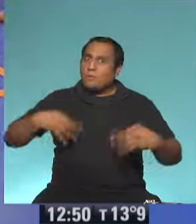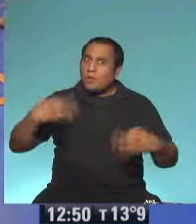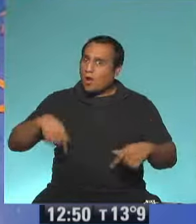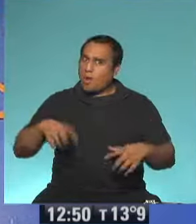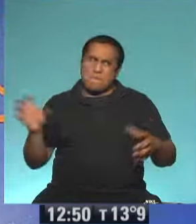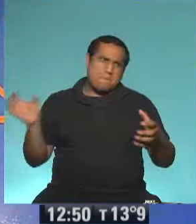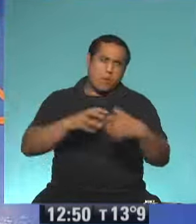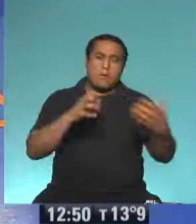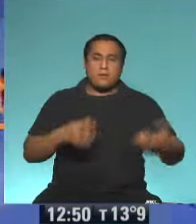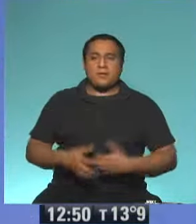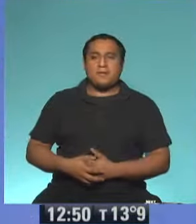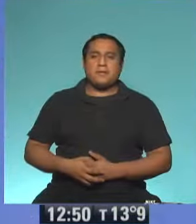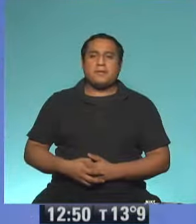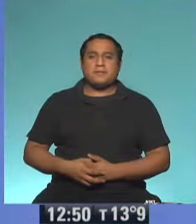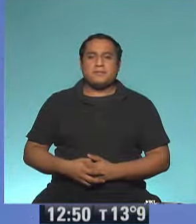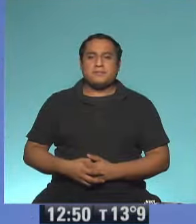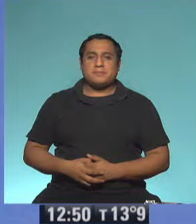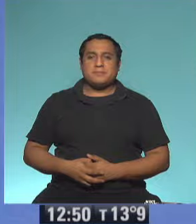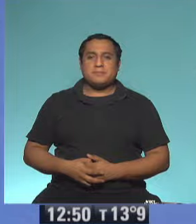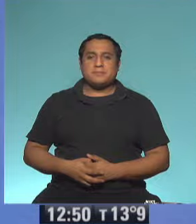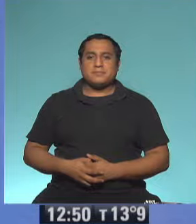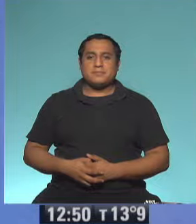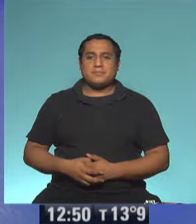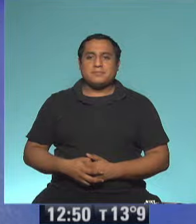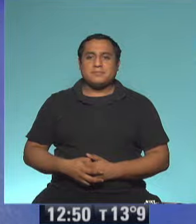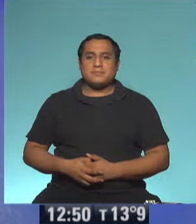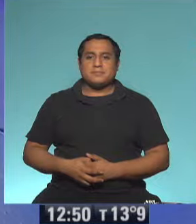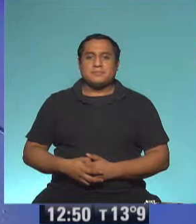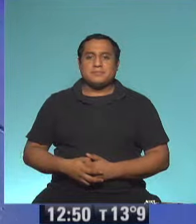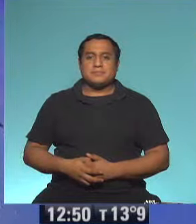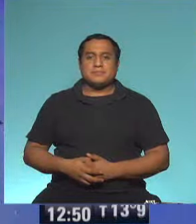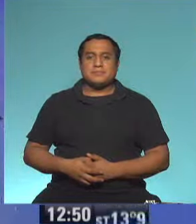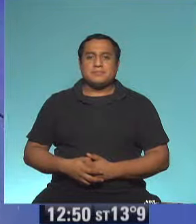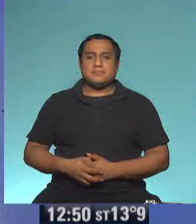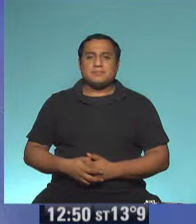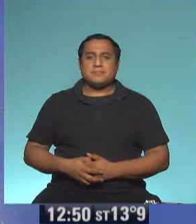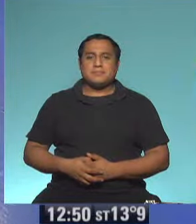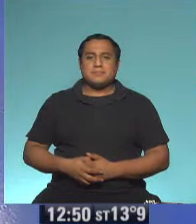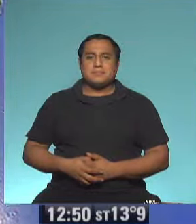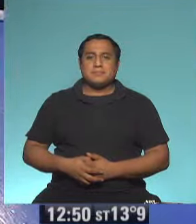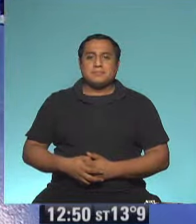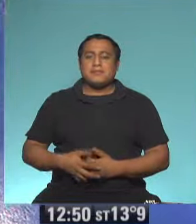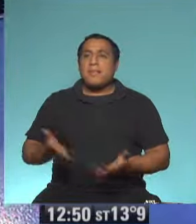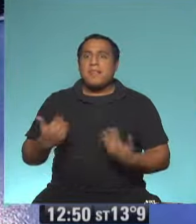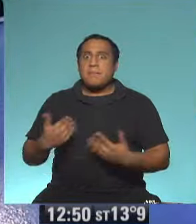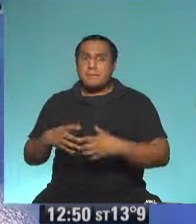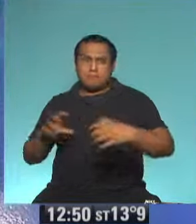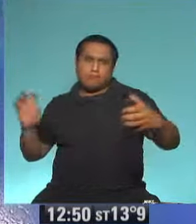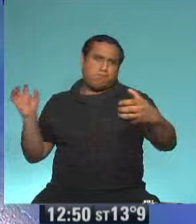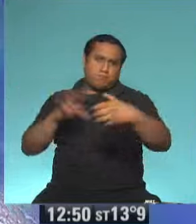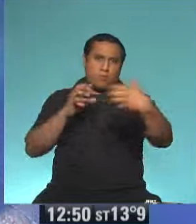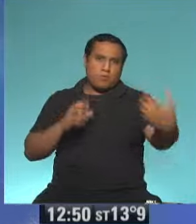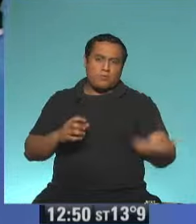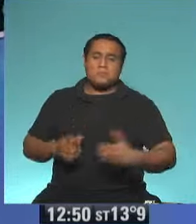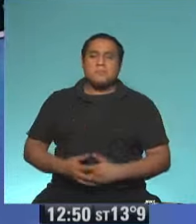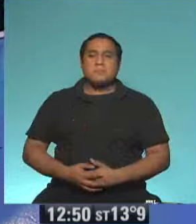los chicos! ¡Va! ¡Dale! ¡Derribalo! ¡Esta! ¡Dame, dame, que lo derribo! ¡Dale,